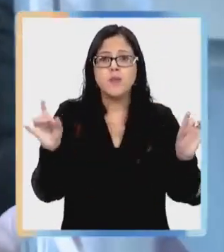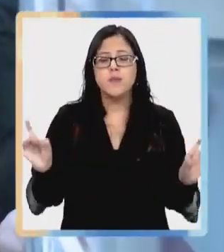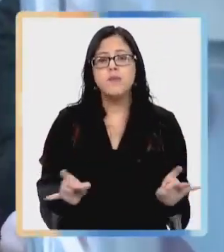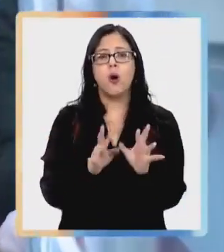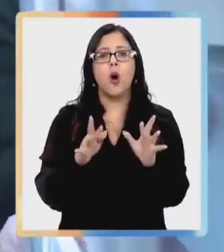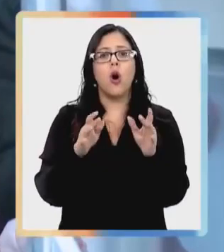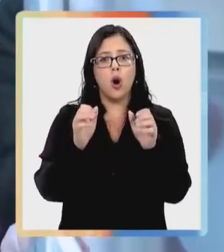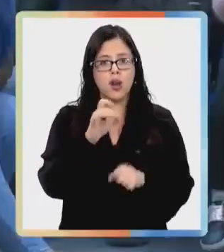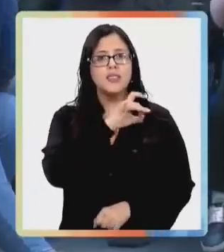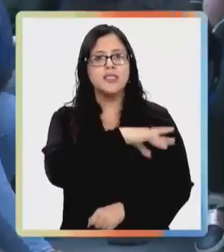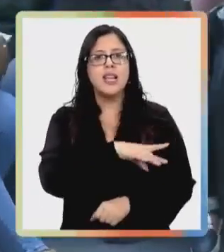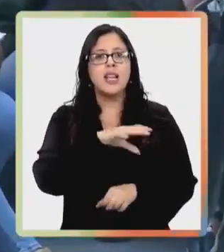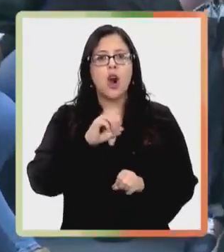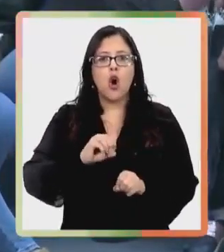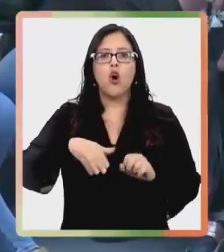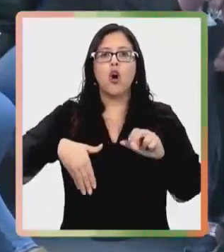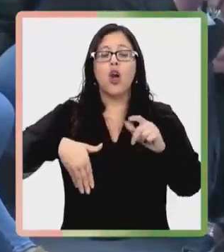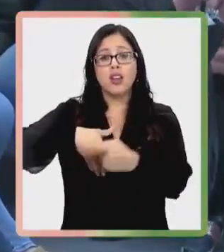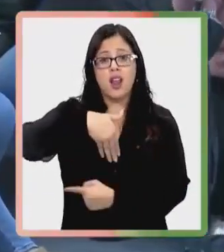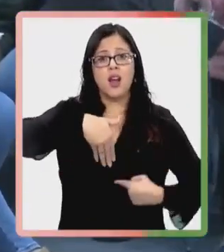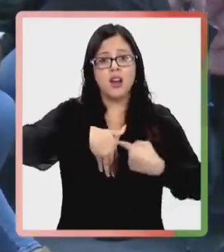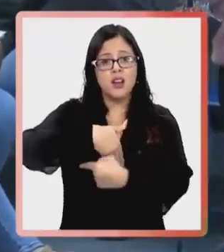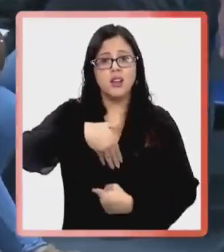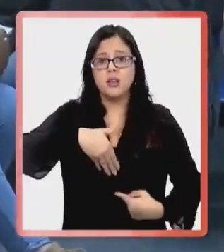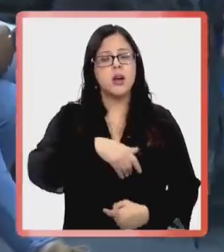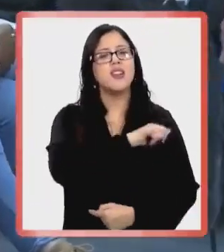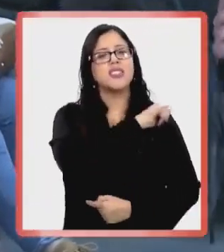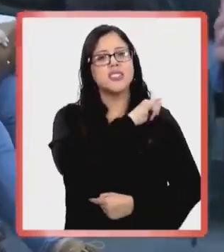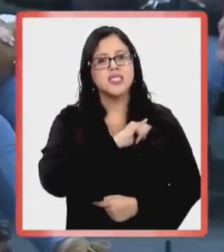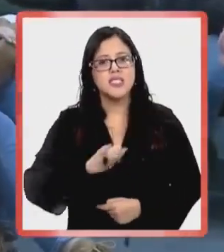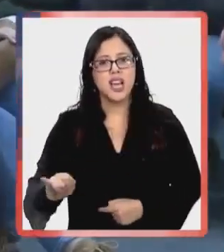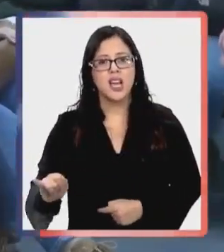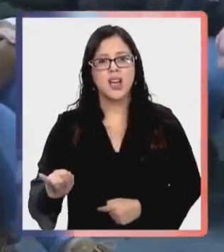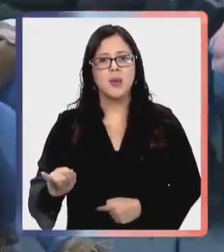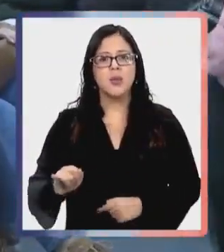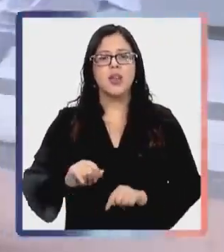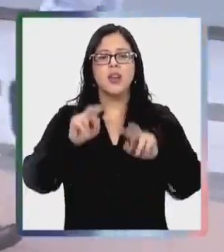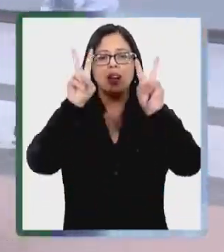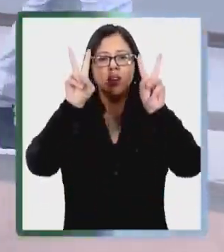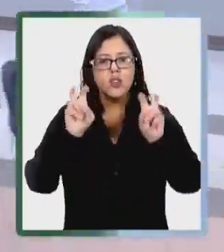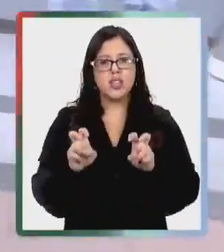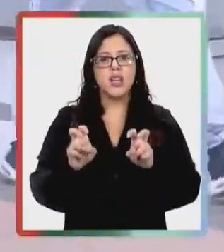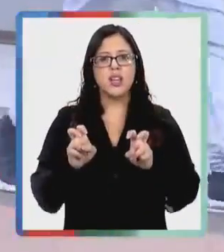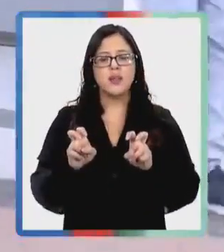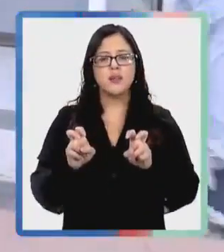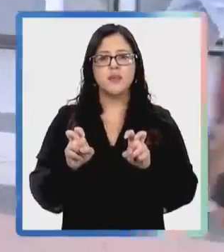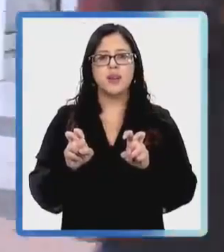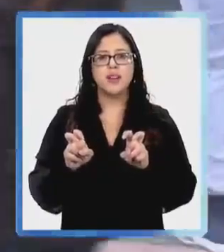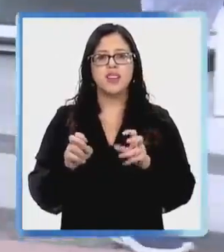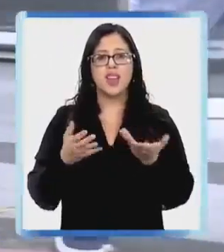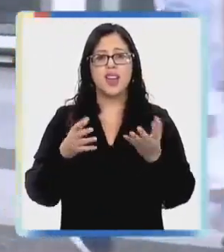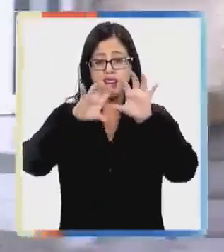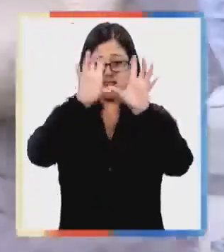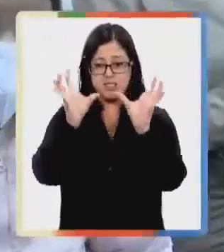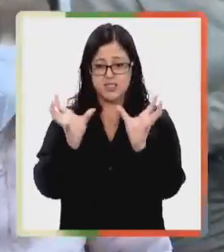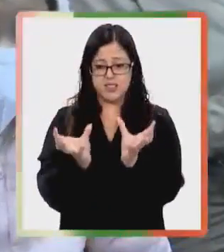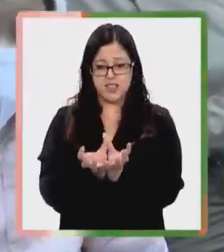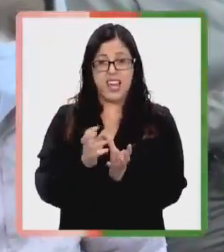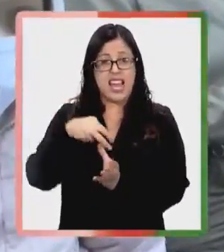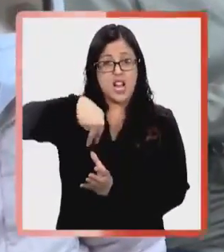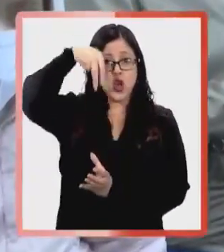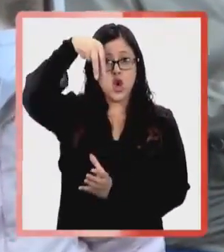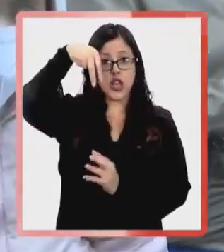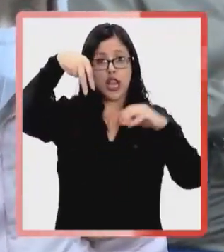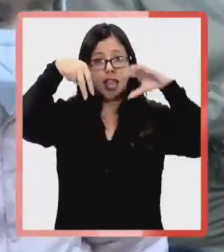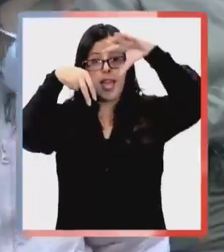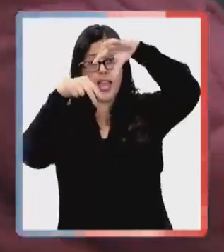ocurrir en Chile o en América del Sur. Siempre los fenómenos que ocurren en el hemisferio norte, en el invierno de